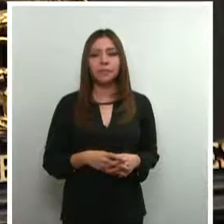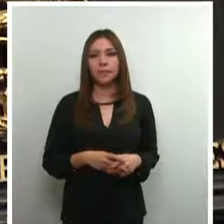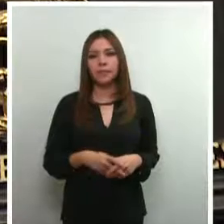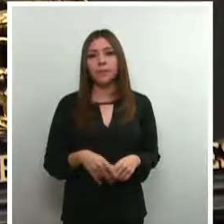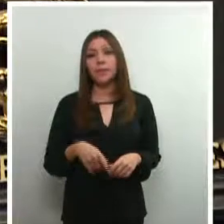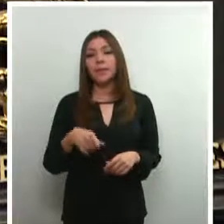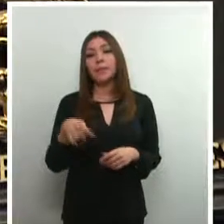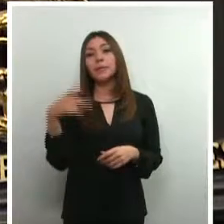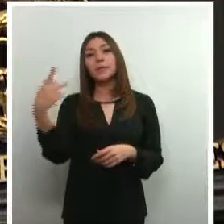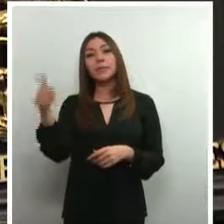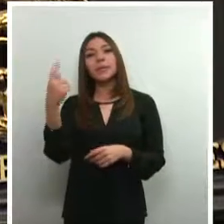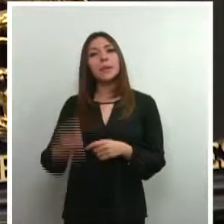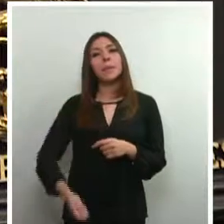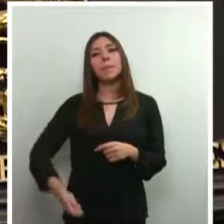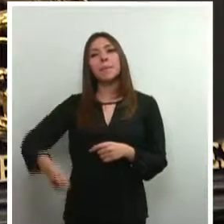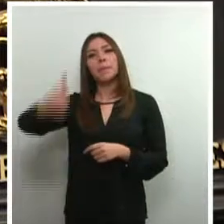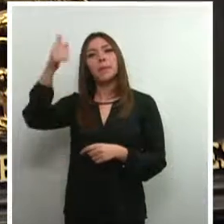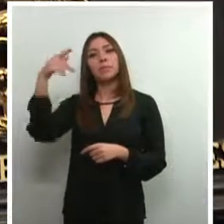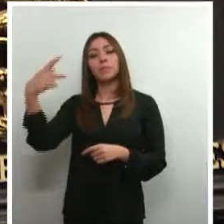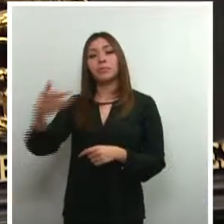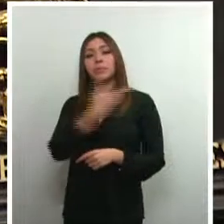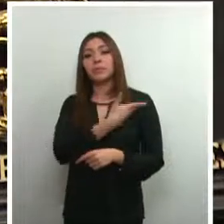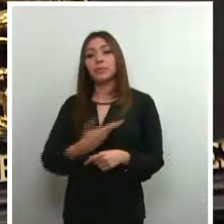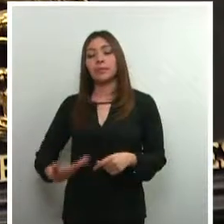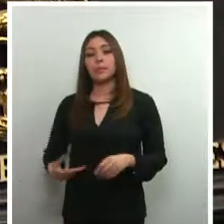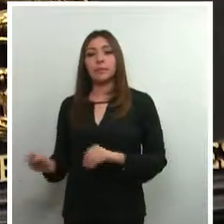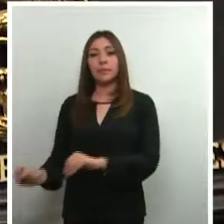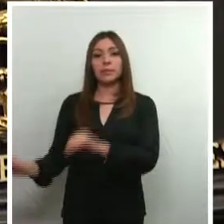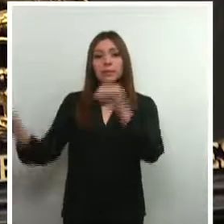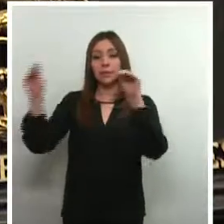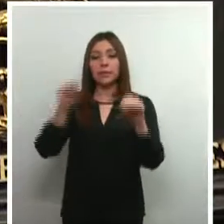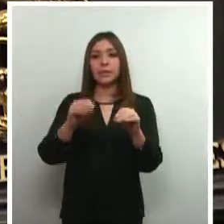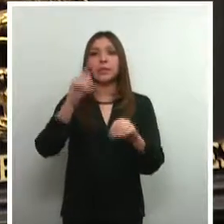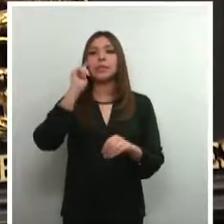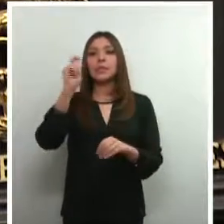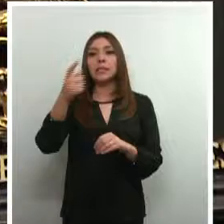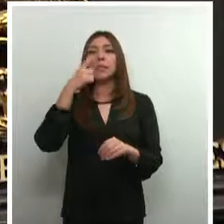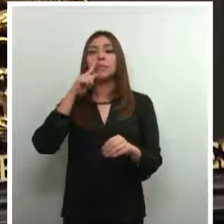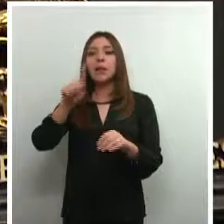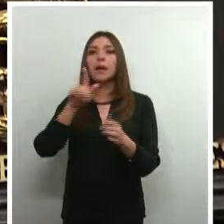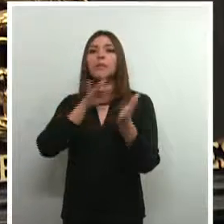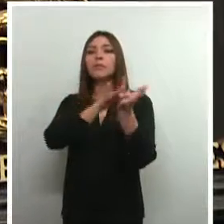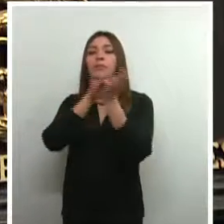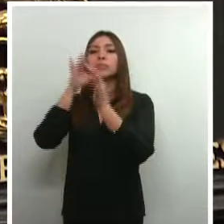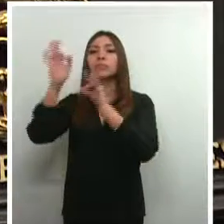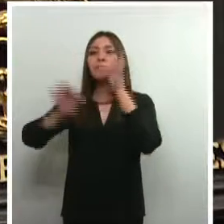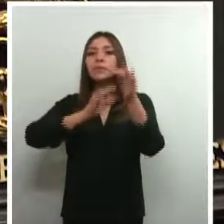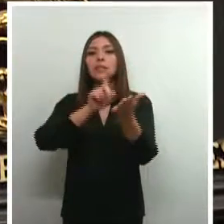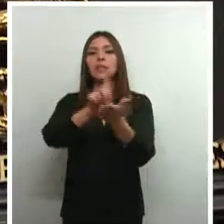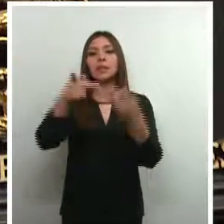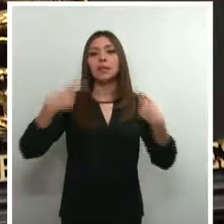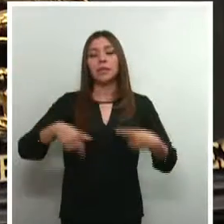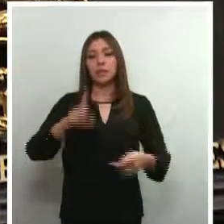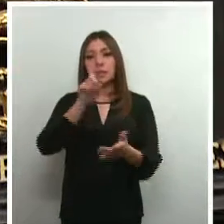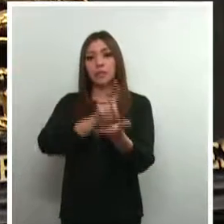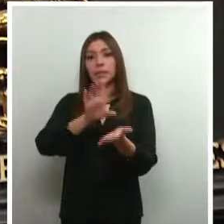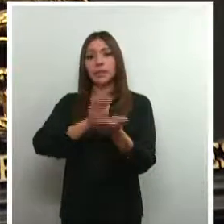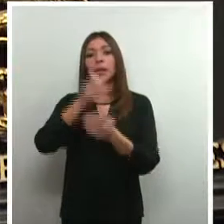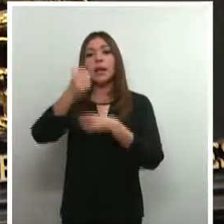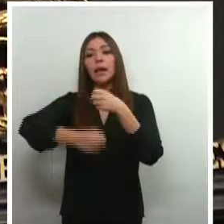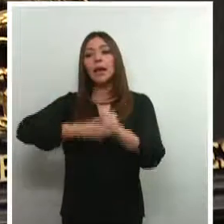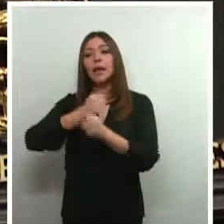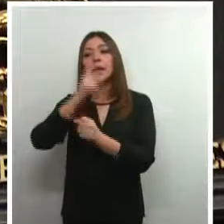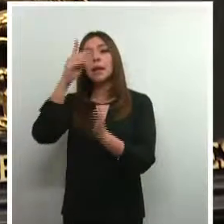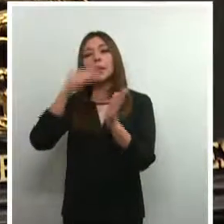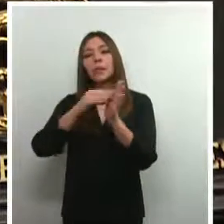plataforma presidencial que hubo en este país, donde se promovieron los derechos de las personas con discapacidad, fue la de